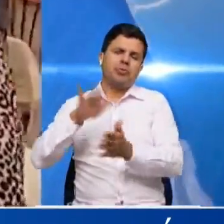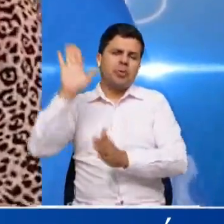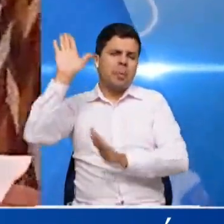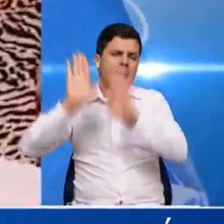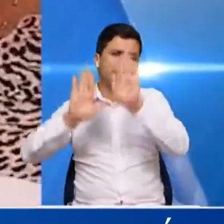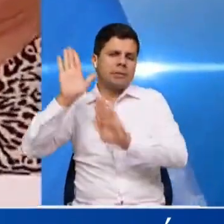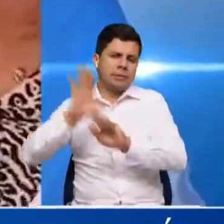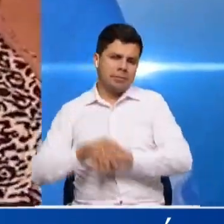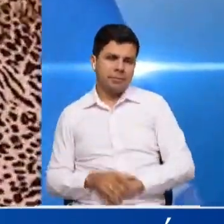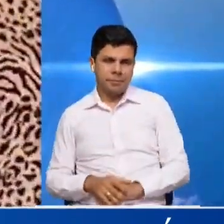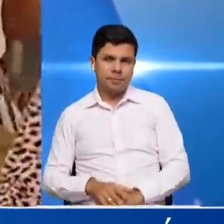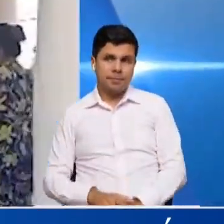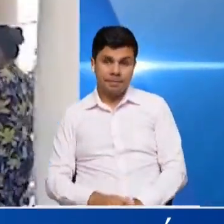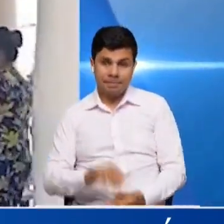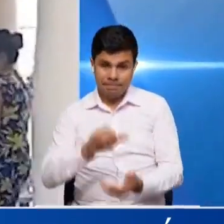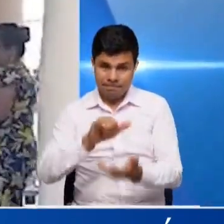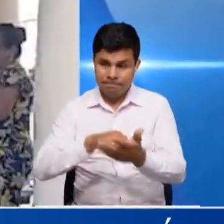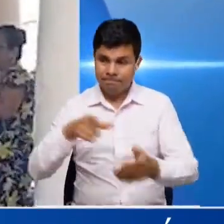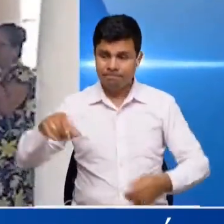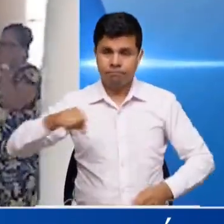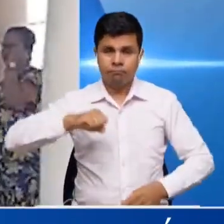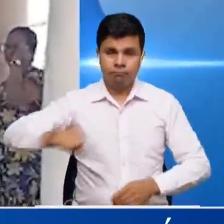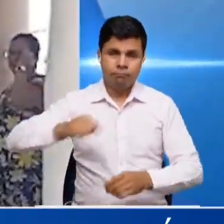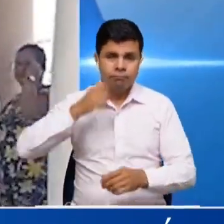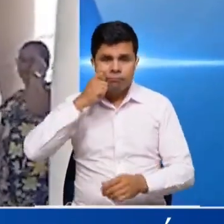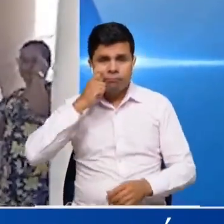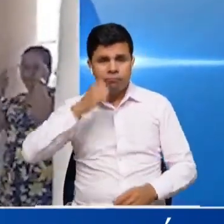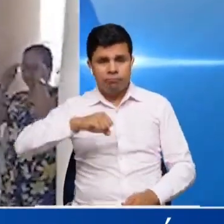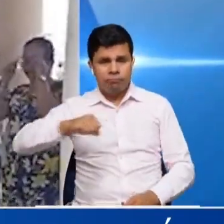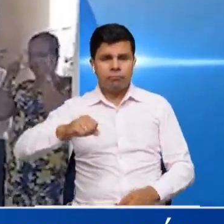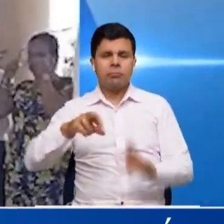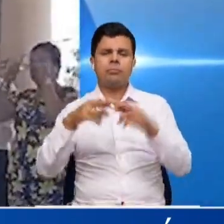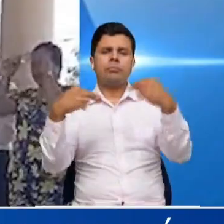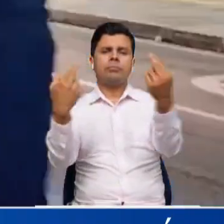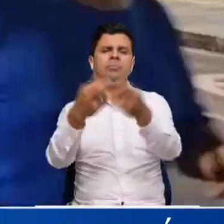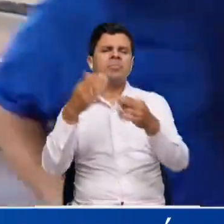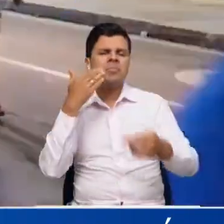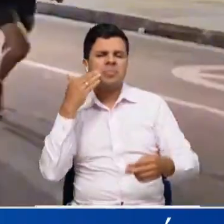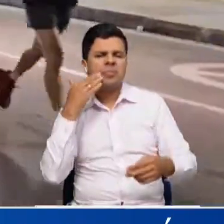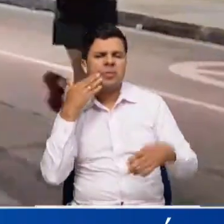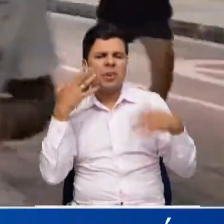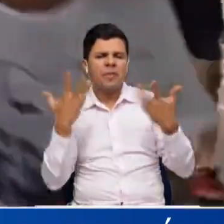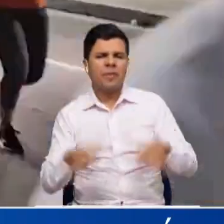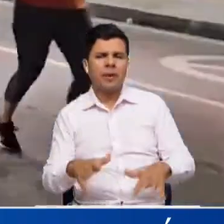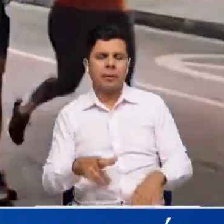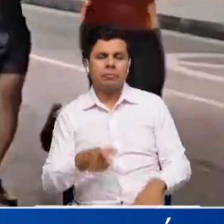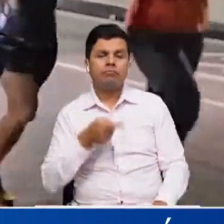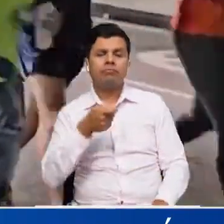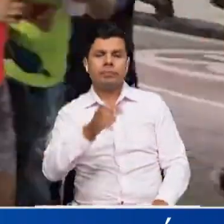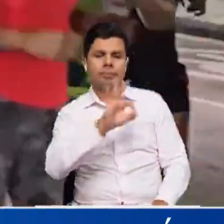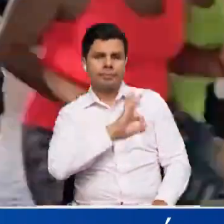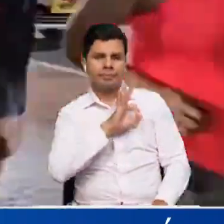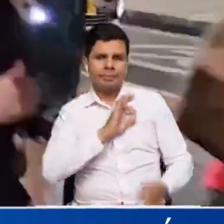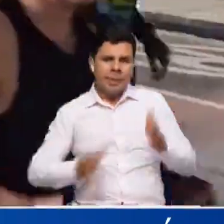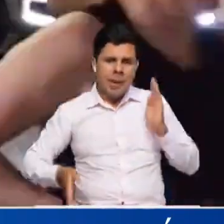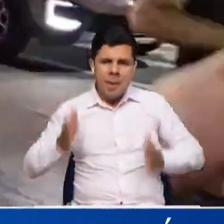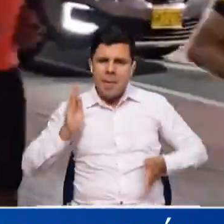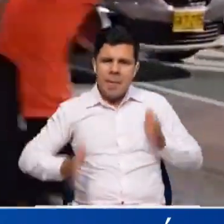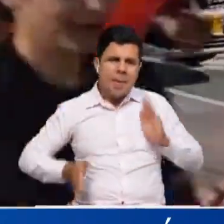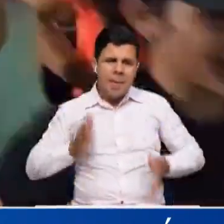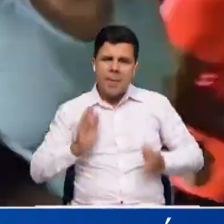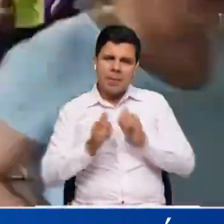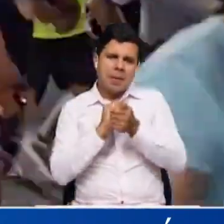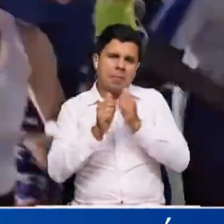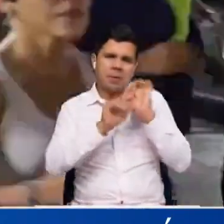Internacional por los Derechos Humanos, continúa la programación que concluirá el próximo sábado con una media maratón en el nororiente de